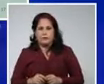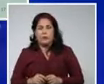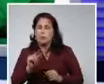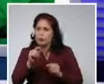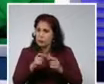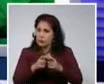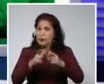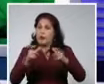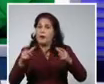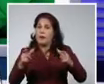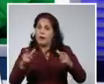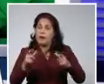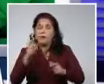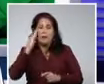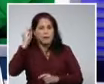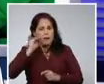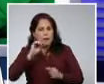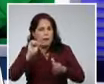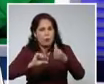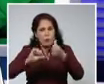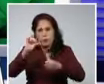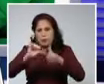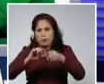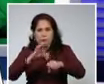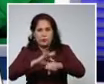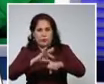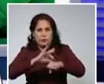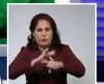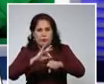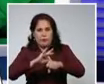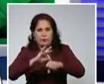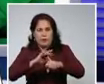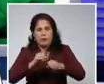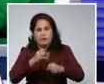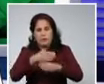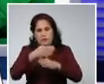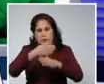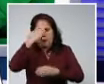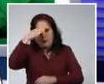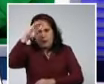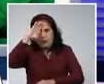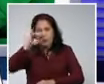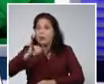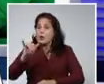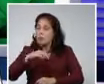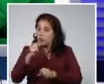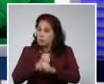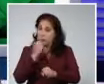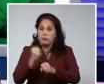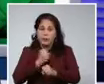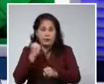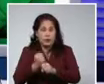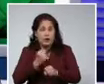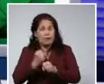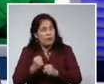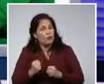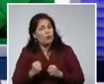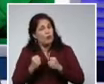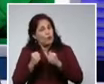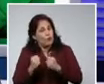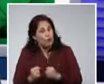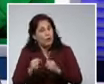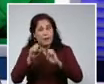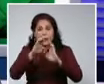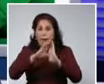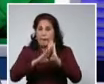para el comportamiento de la enfermedad en este territorio. Aquí también se trabaja, aquí también se adoptan